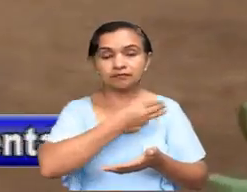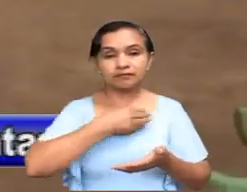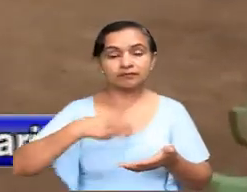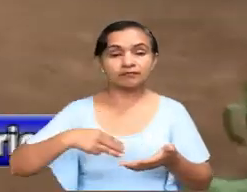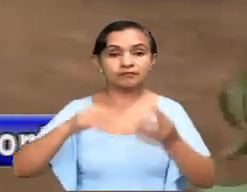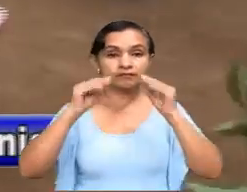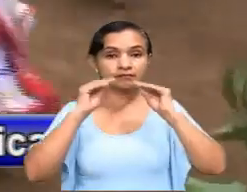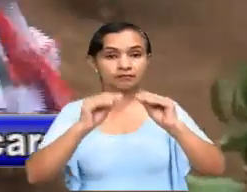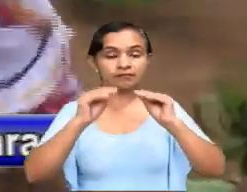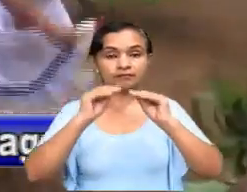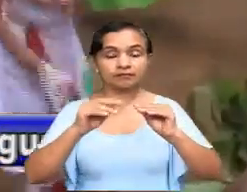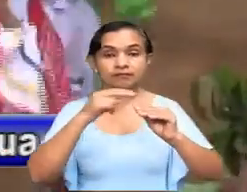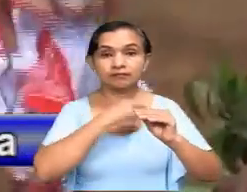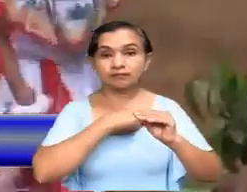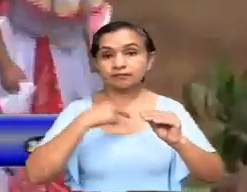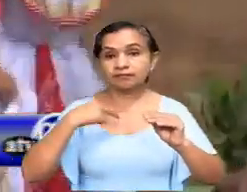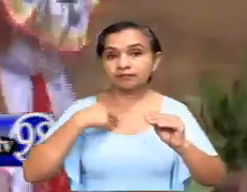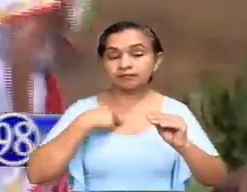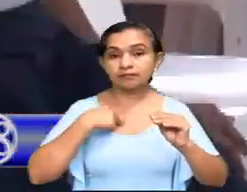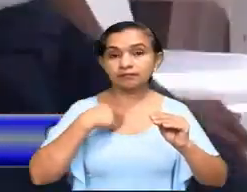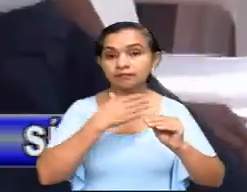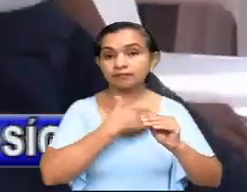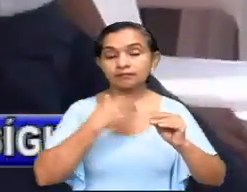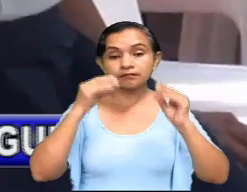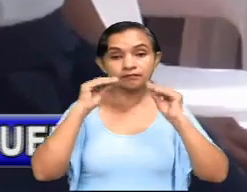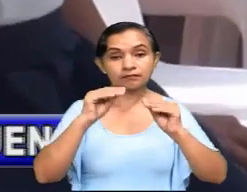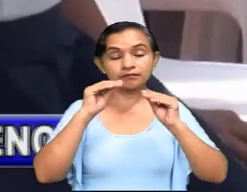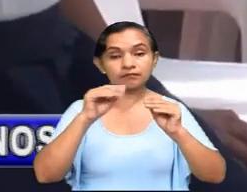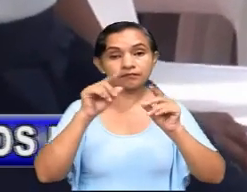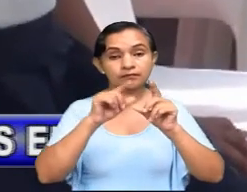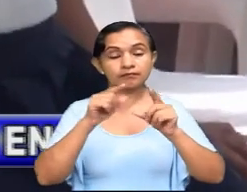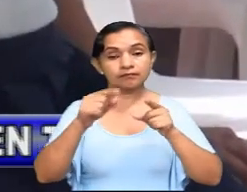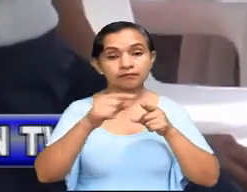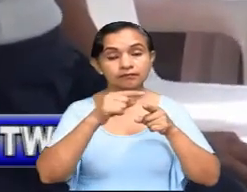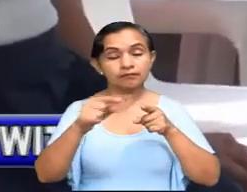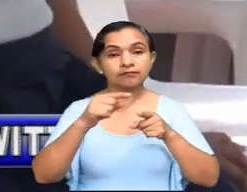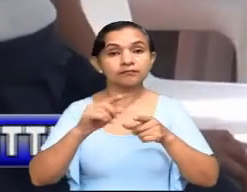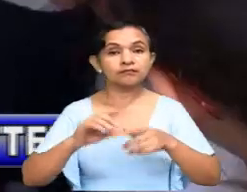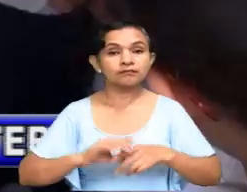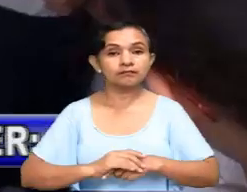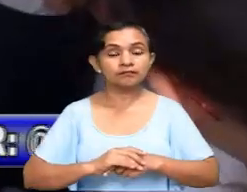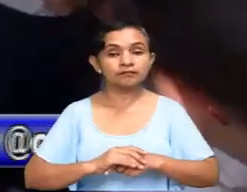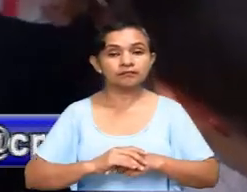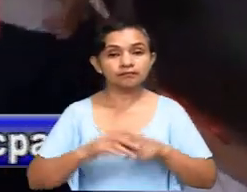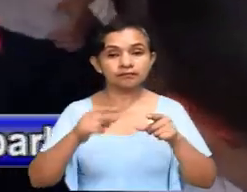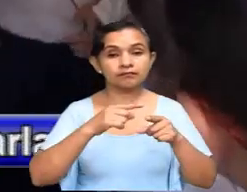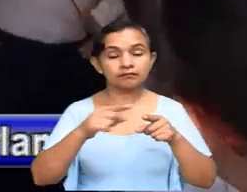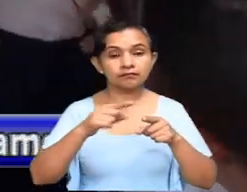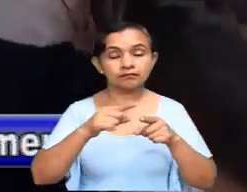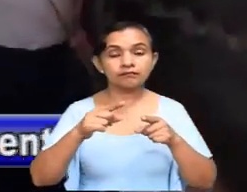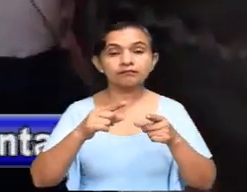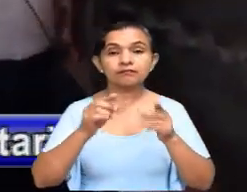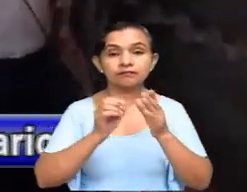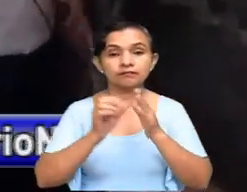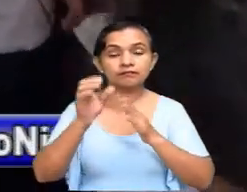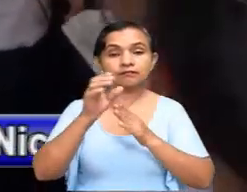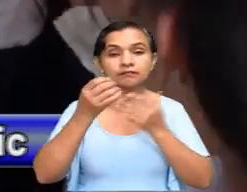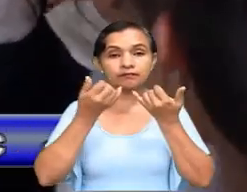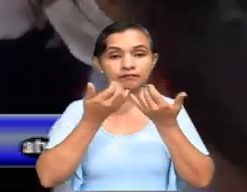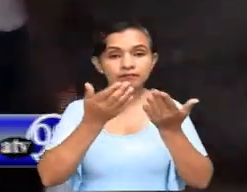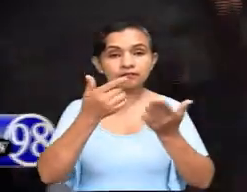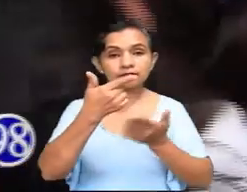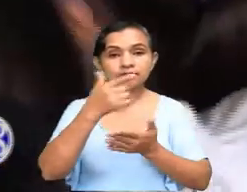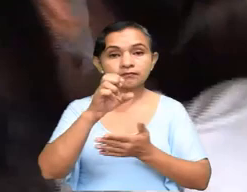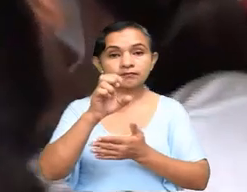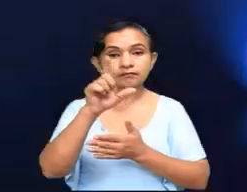Educación viene a fortalecer y elevar la calidad educativa en este municipio. Desde el municipio de San Rafael del Sur les informó